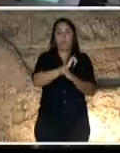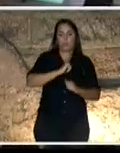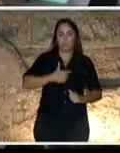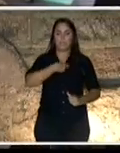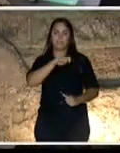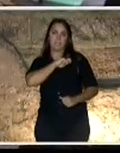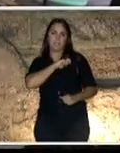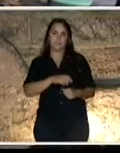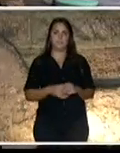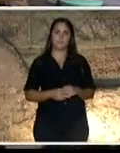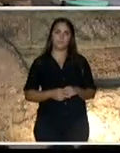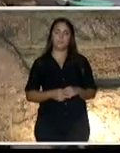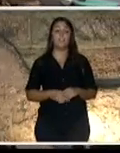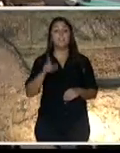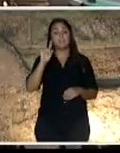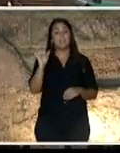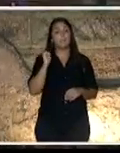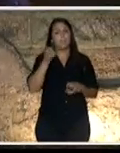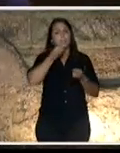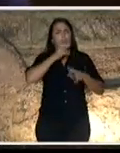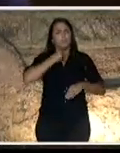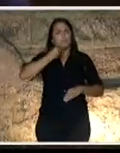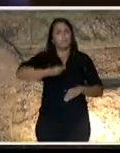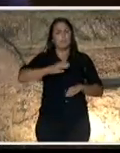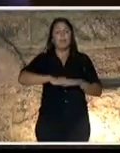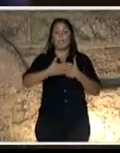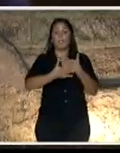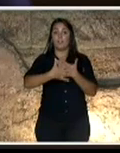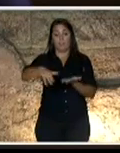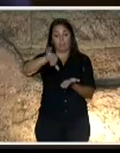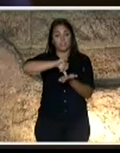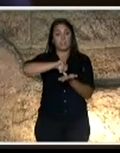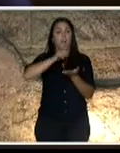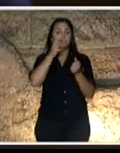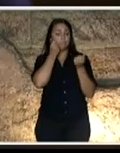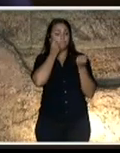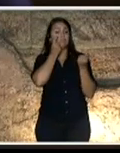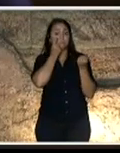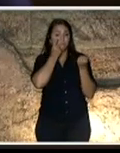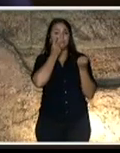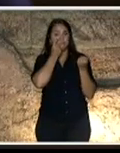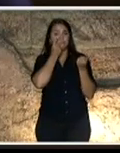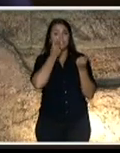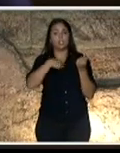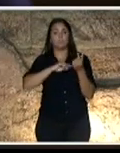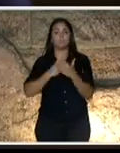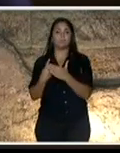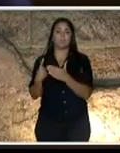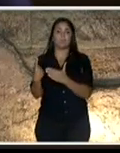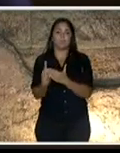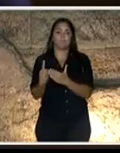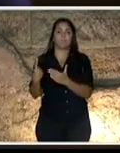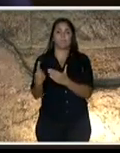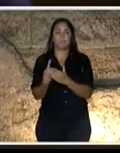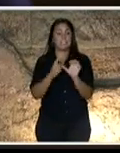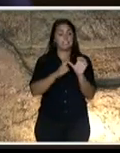Gran oportunidad también histórica para que el gobierno central se dé cuenta del aislamiento extremeño